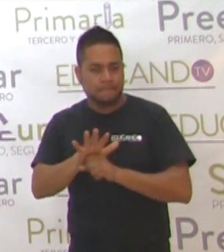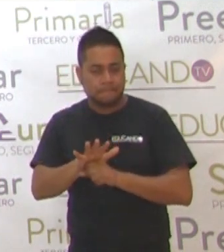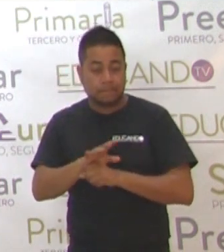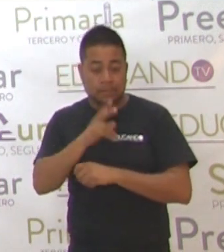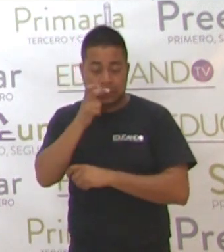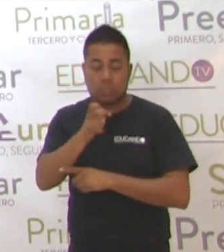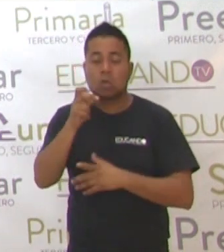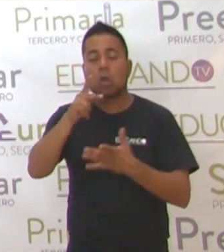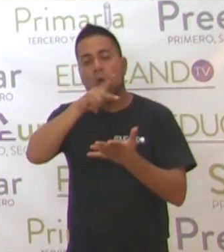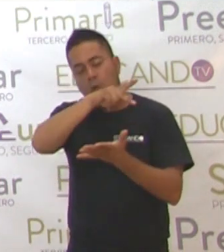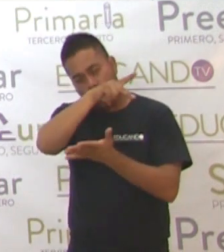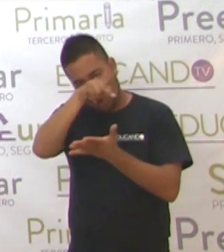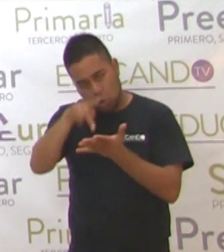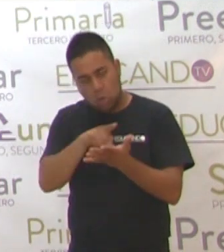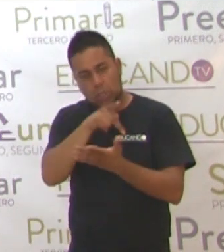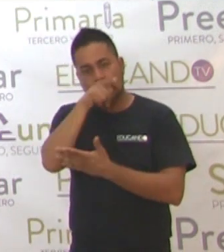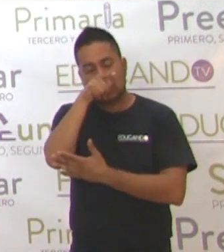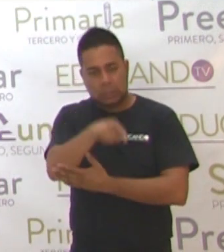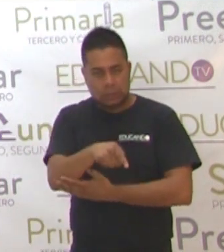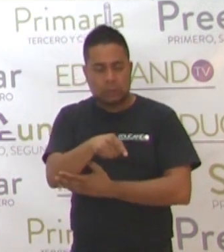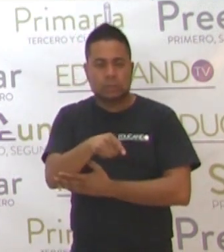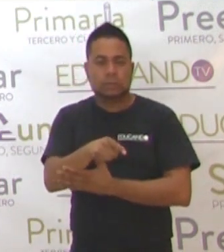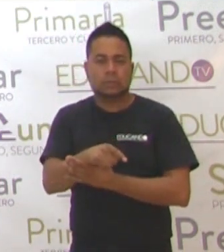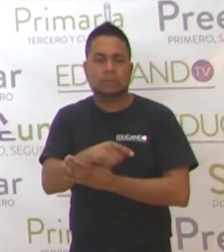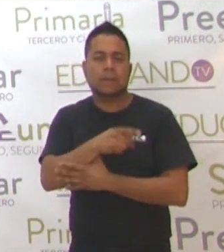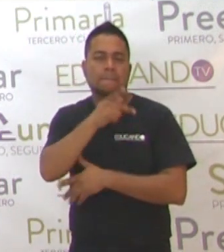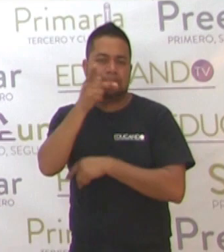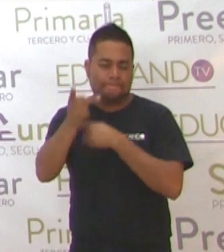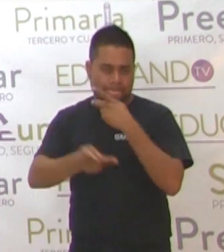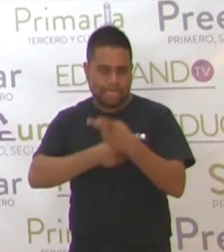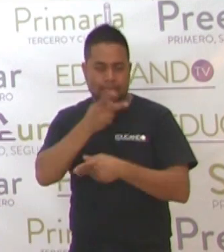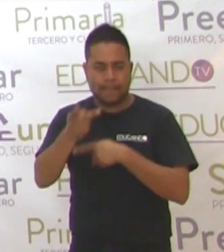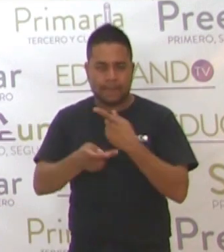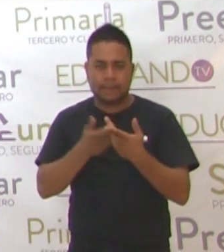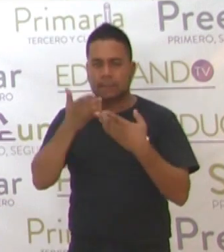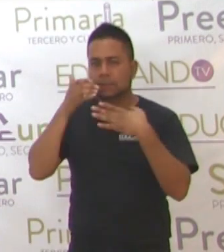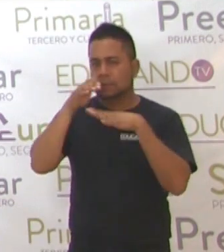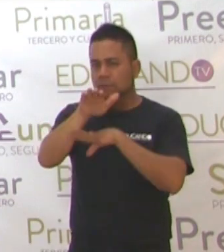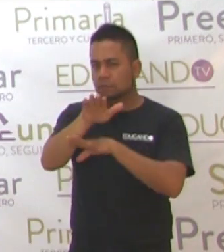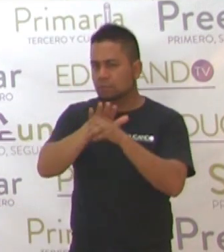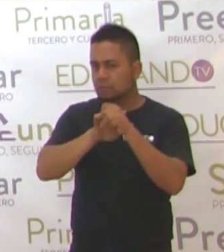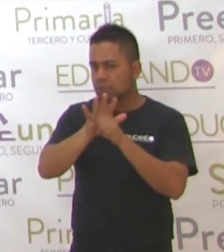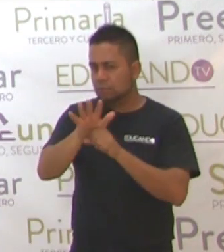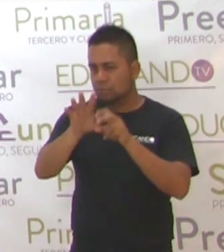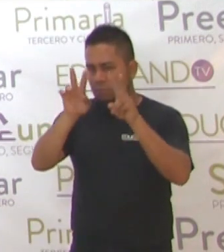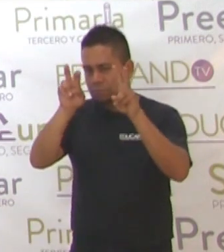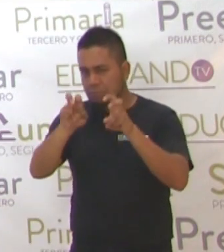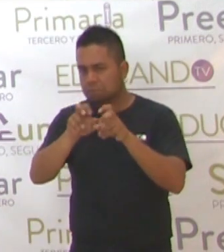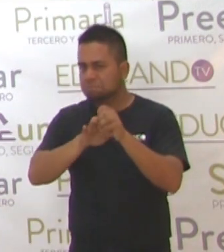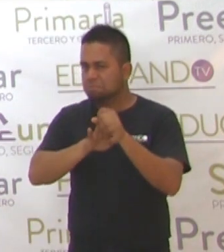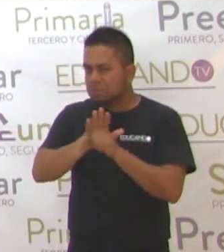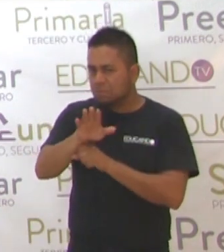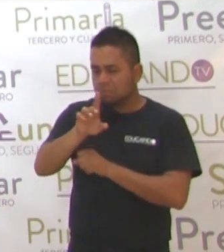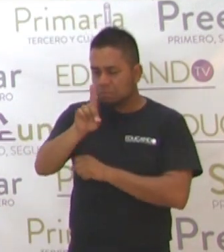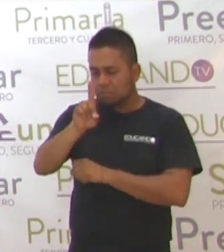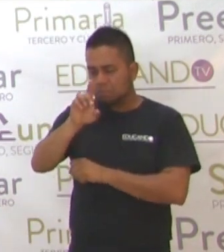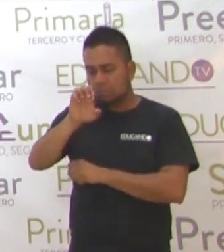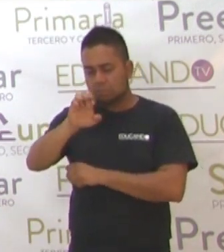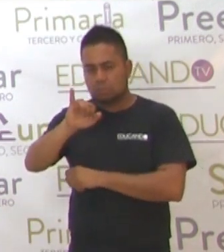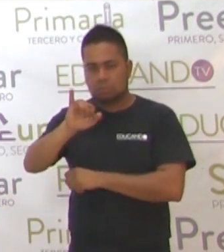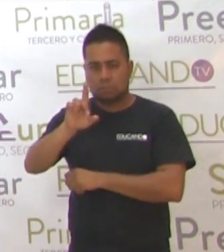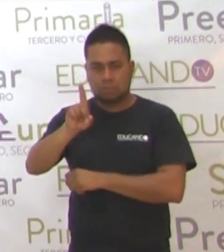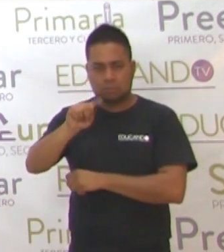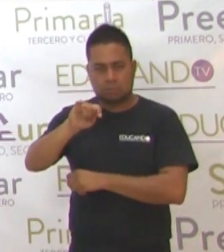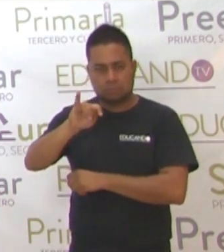nuevamente nos hacemos la interrogante sobre el díptico mucha atención